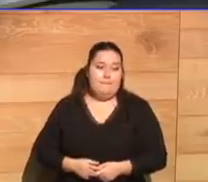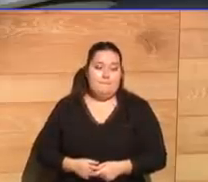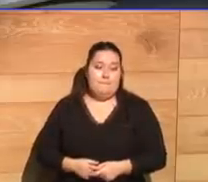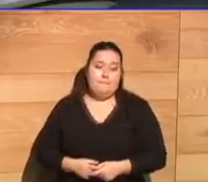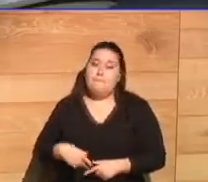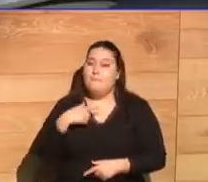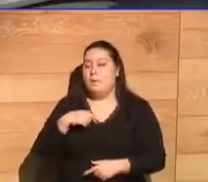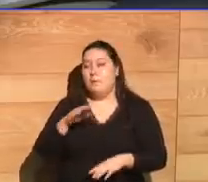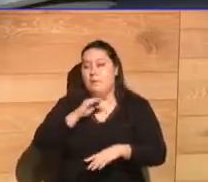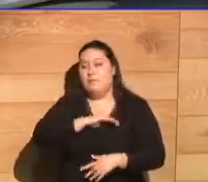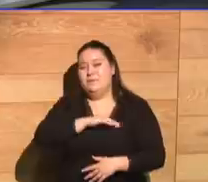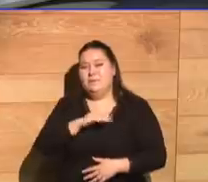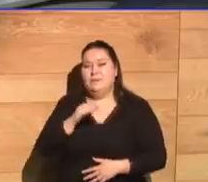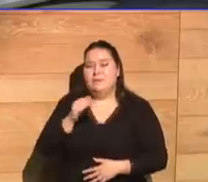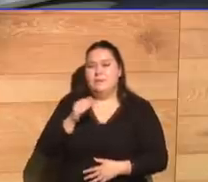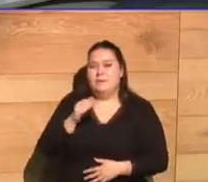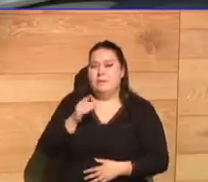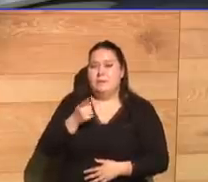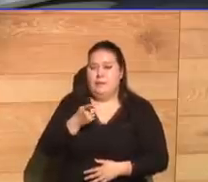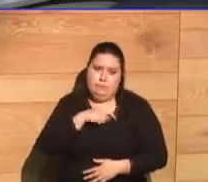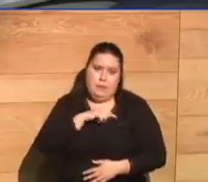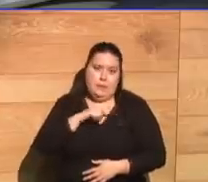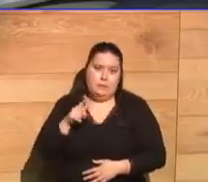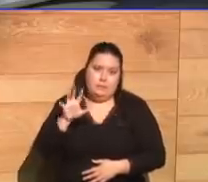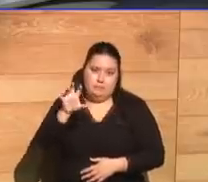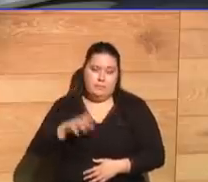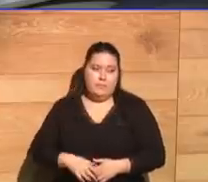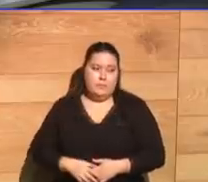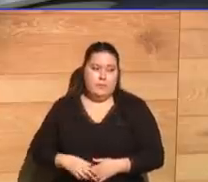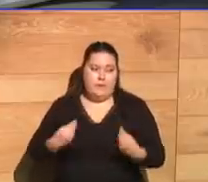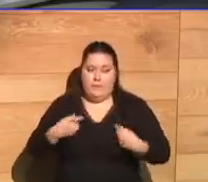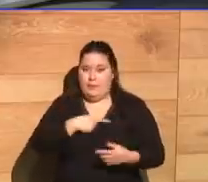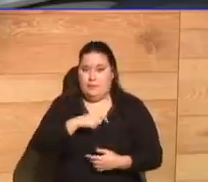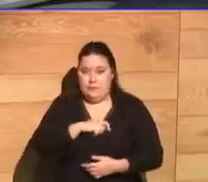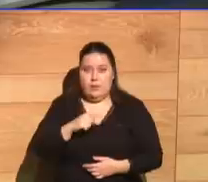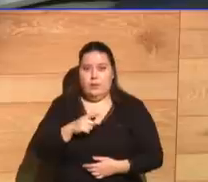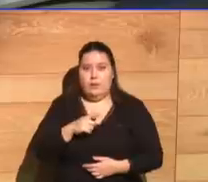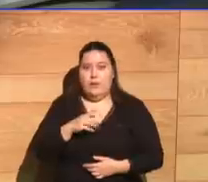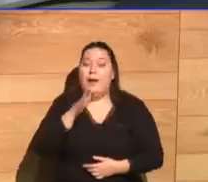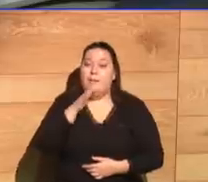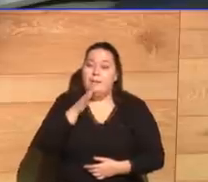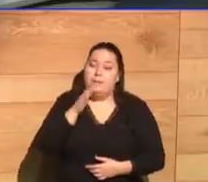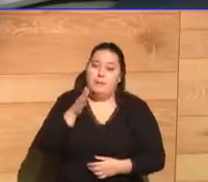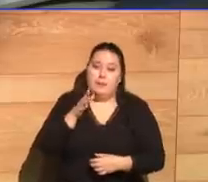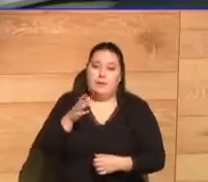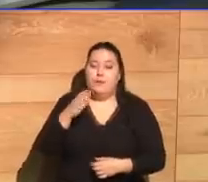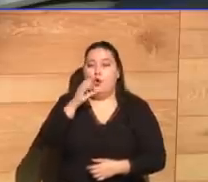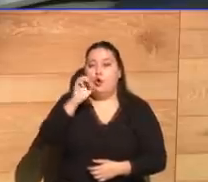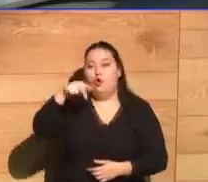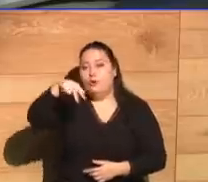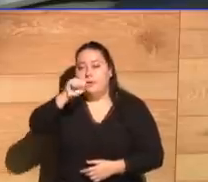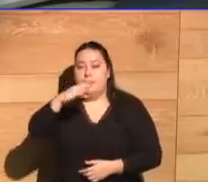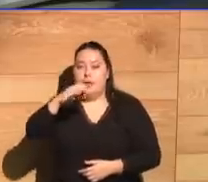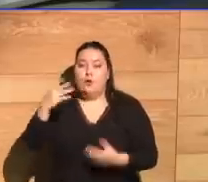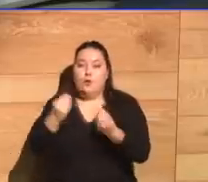mucho le gustaba mucho el España, la bebida España, que era coñac con Coca-Cola. Coñac